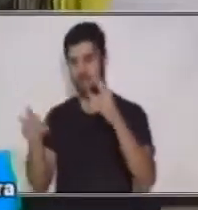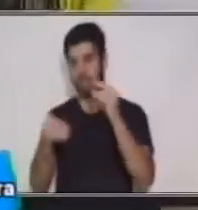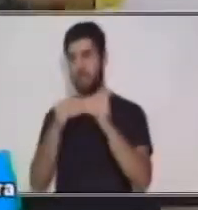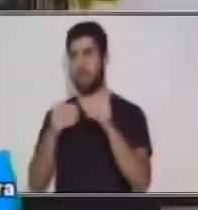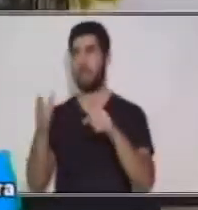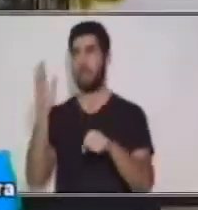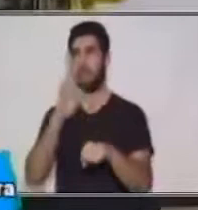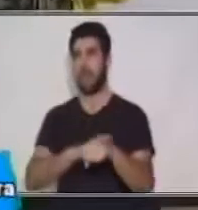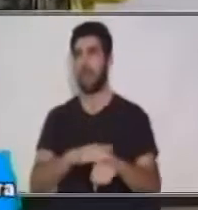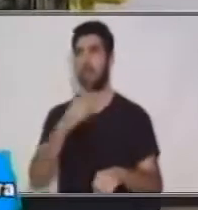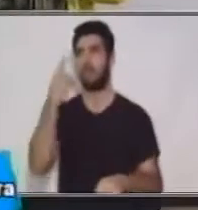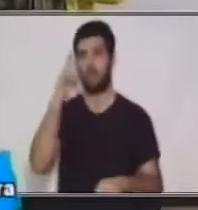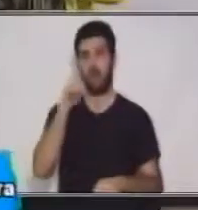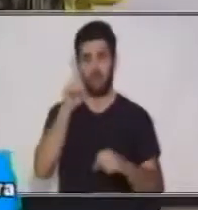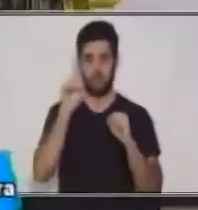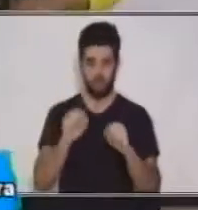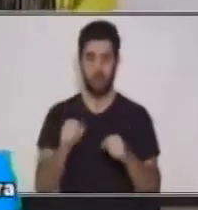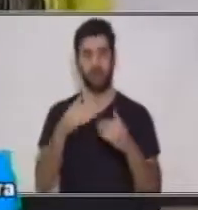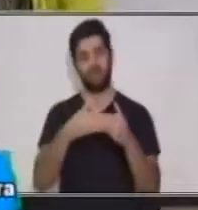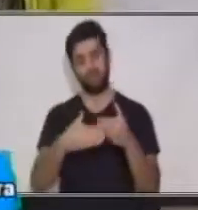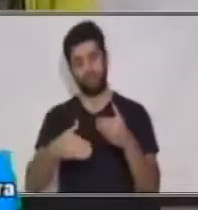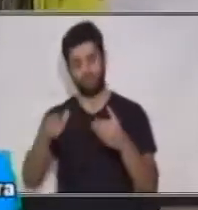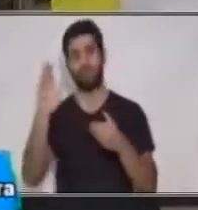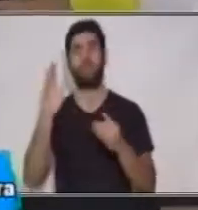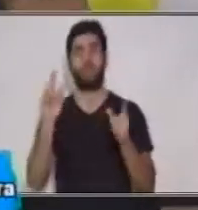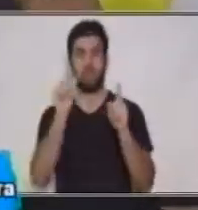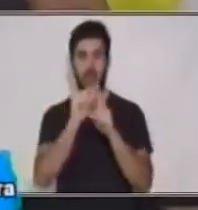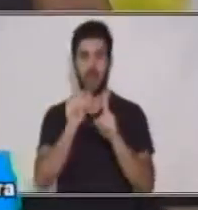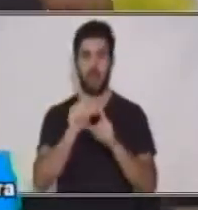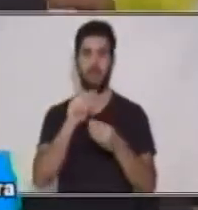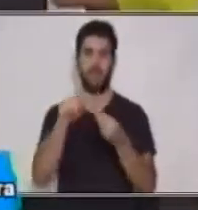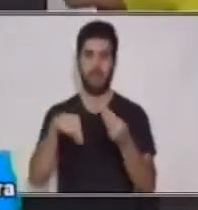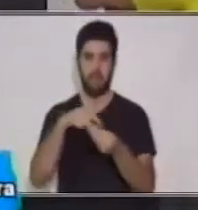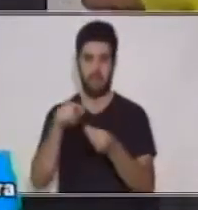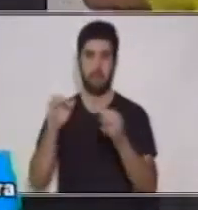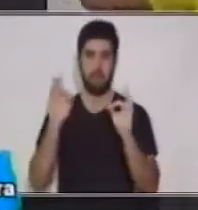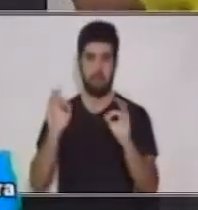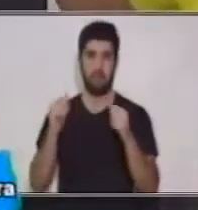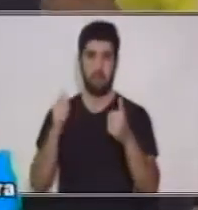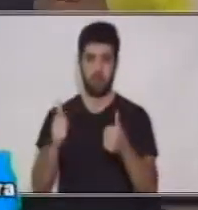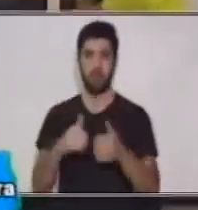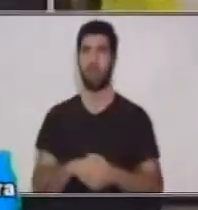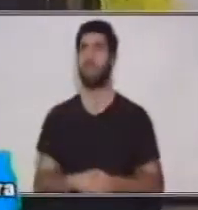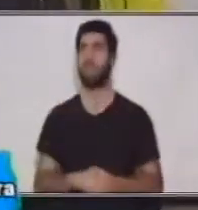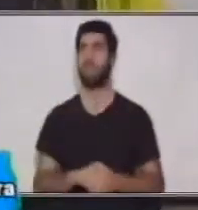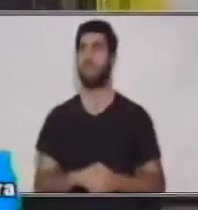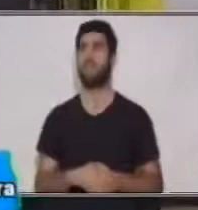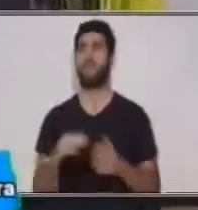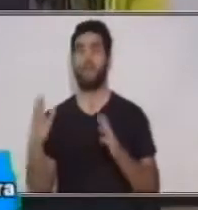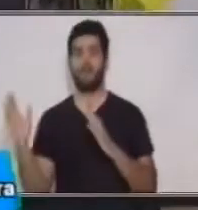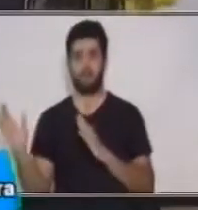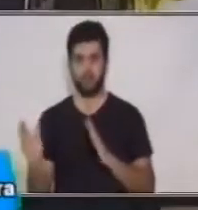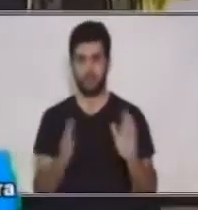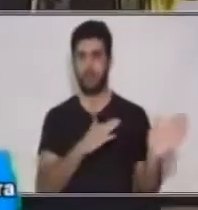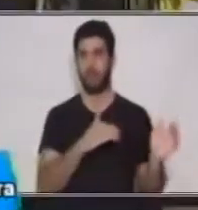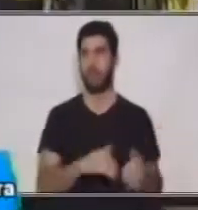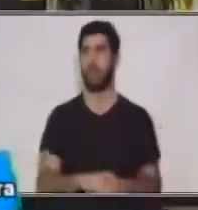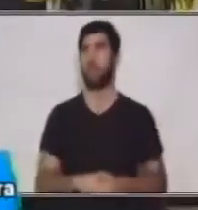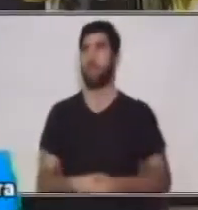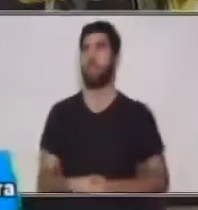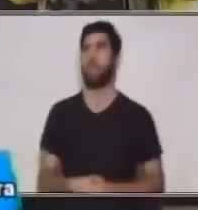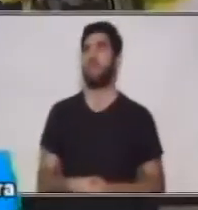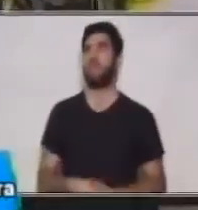más para poder sacar una familia de palabras. Muy bien, pero los